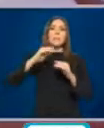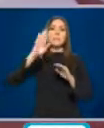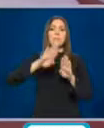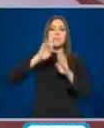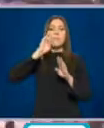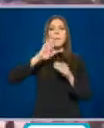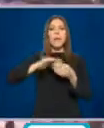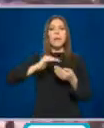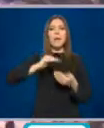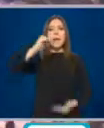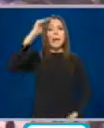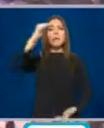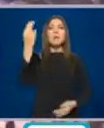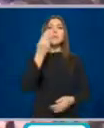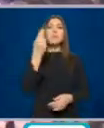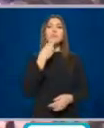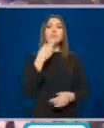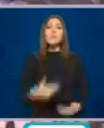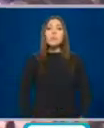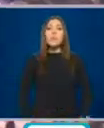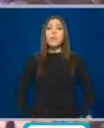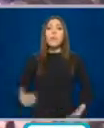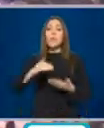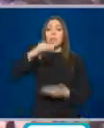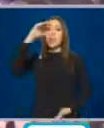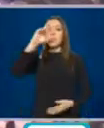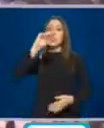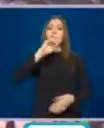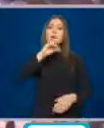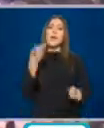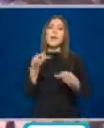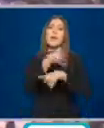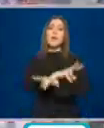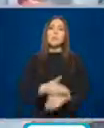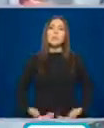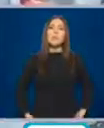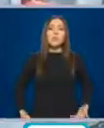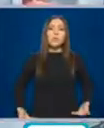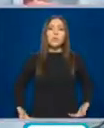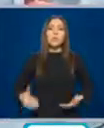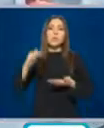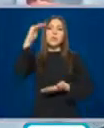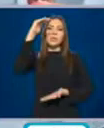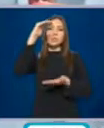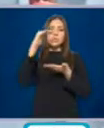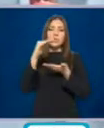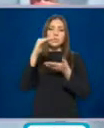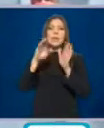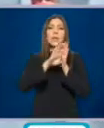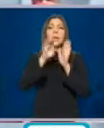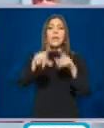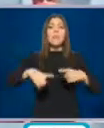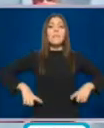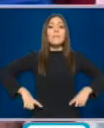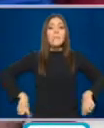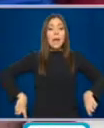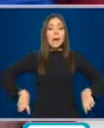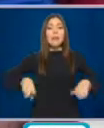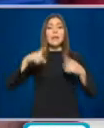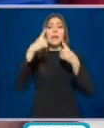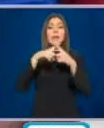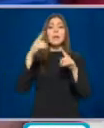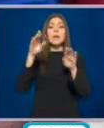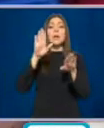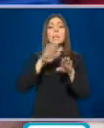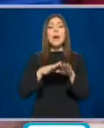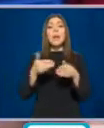Que esto es como muy interesante porque cada vez que yo recorto en pequeño, como una minifalda, por ejemplo, etcétera, entonces yo extiendo mis piernas muchísimo, que